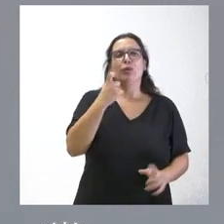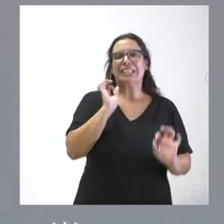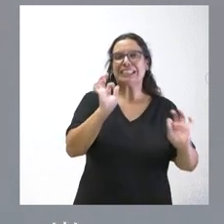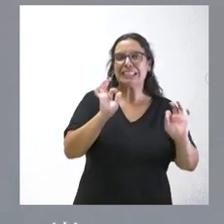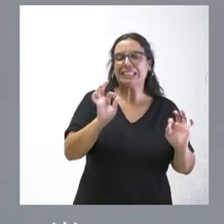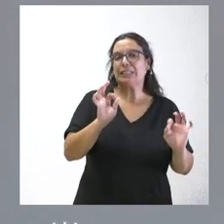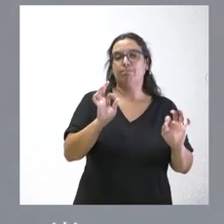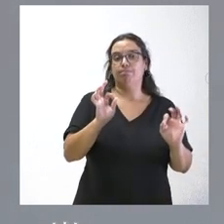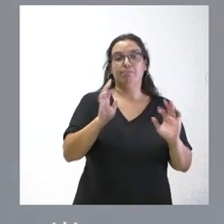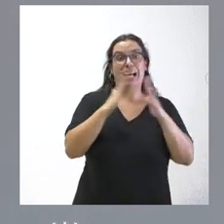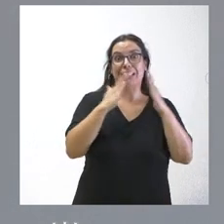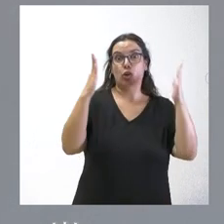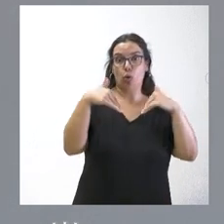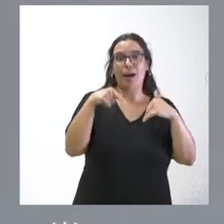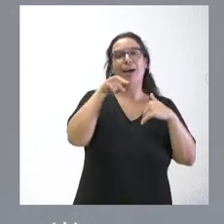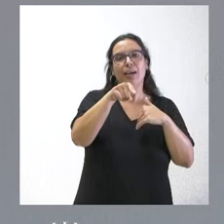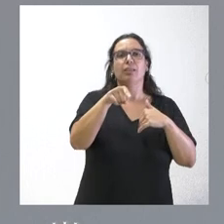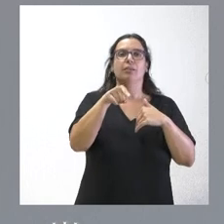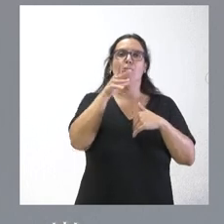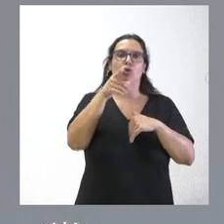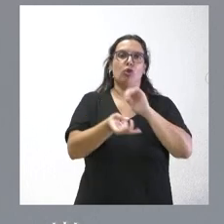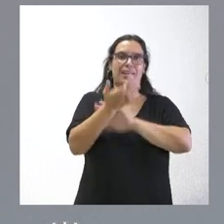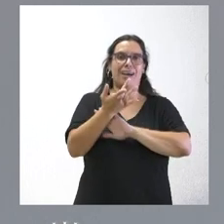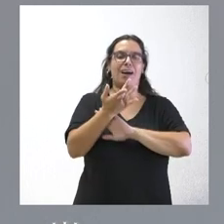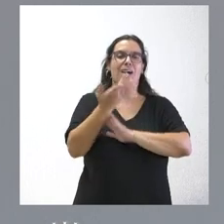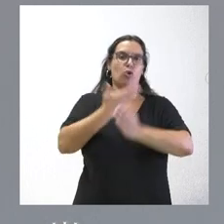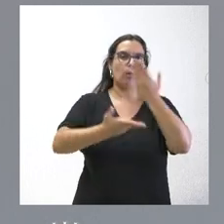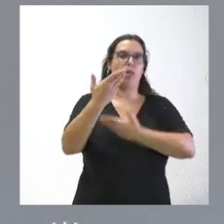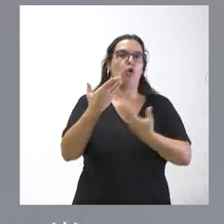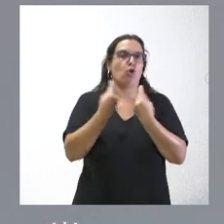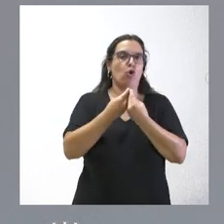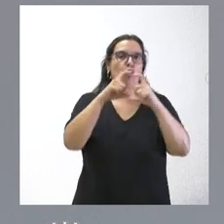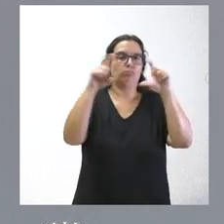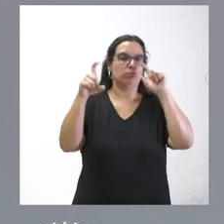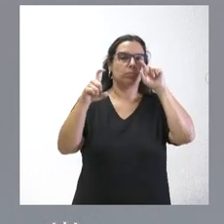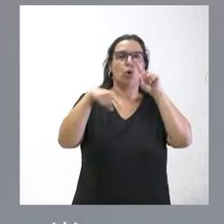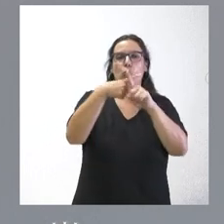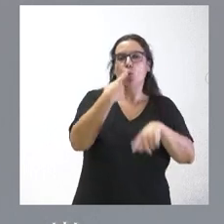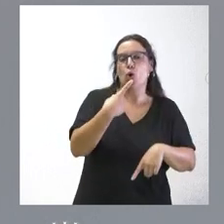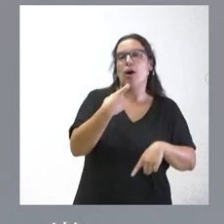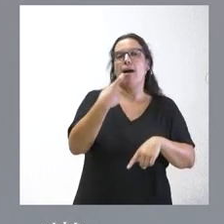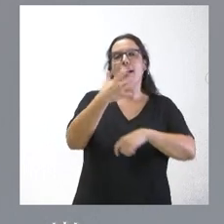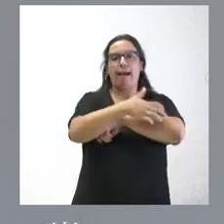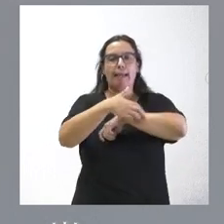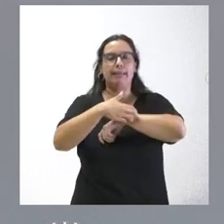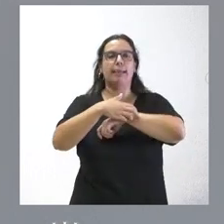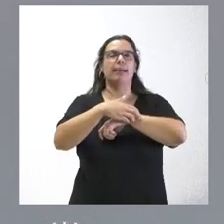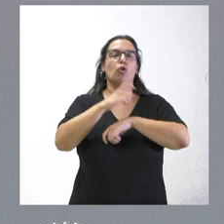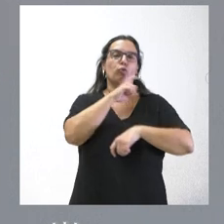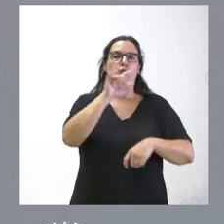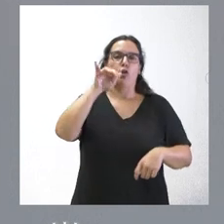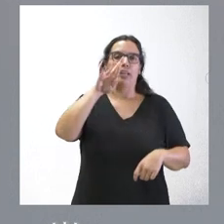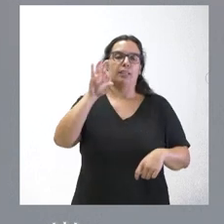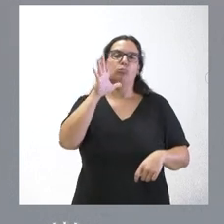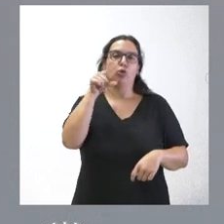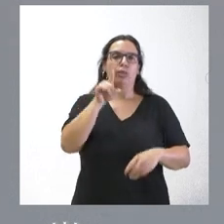y carece de vivienda pues es para lo que se cree este mecanismo esta colaboración con Cruz Roja con Cáritas con la fundación intras estos seiscientos mineros que se ponen